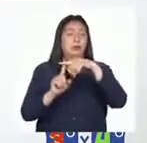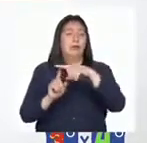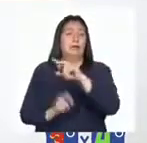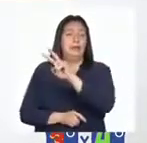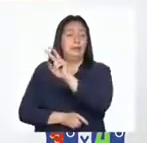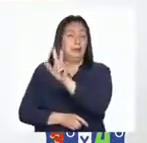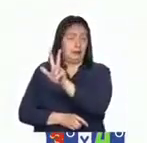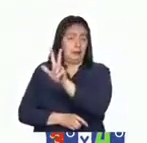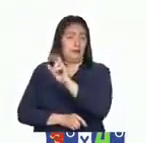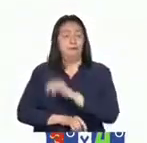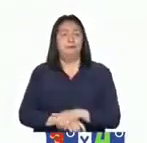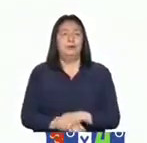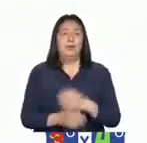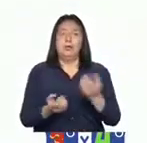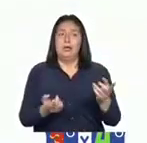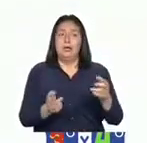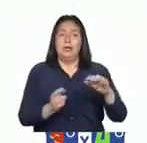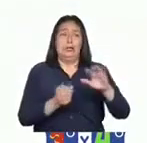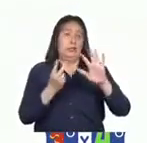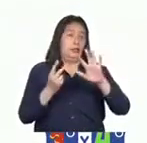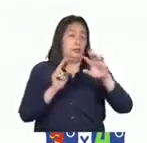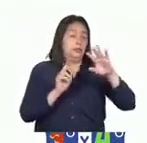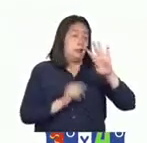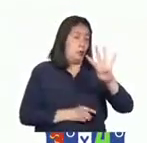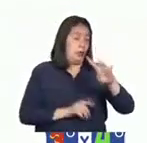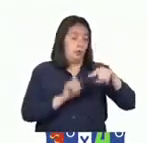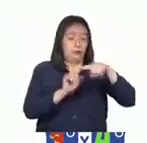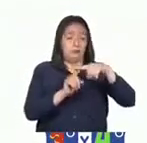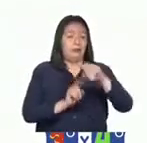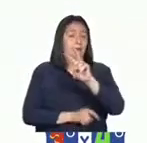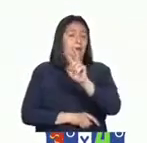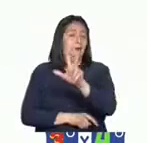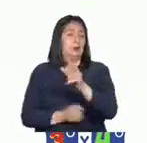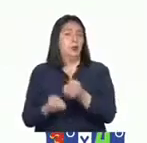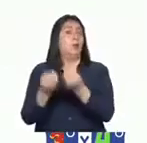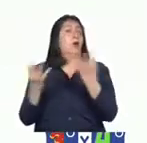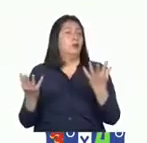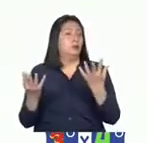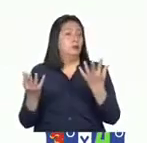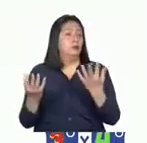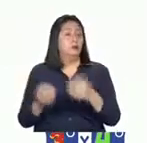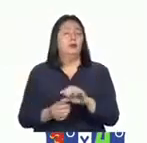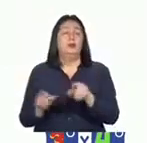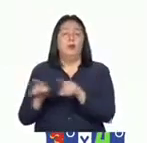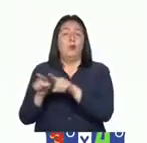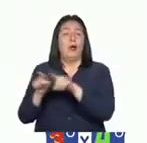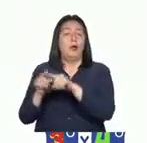más 23. 74 más 23 es igual a